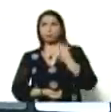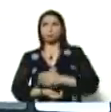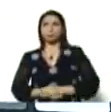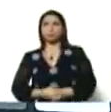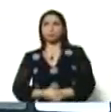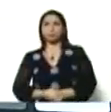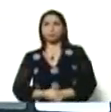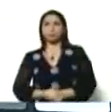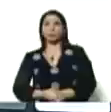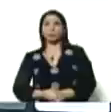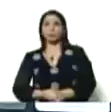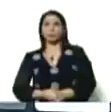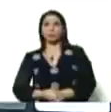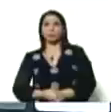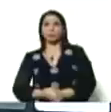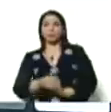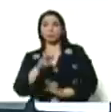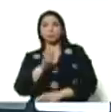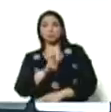BHP